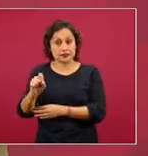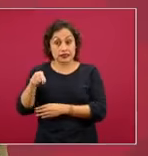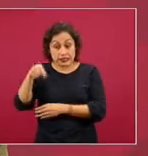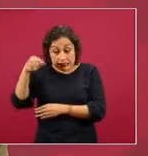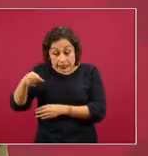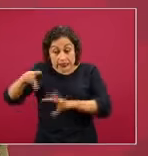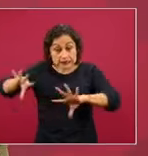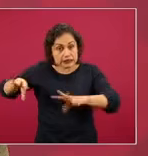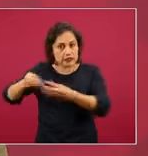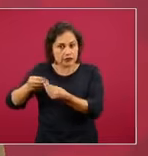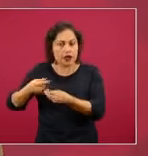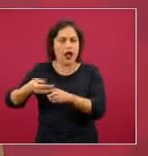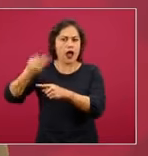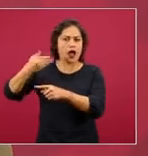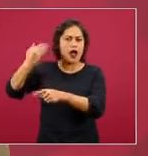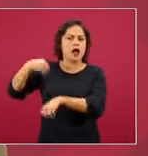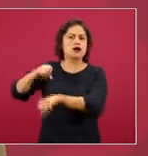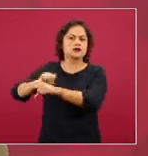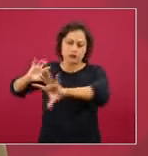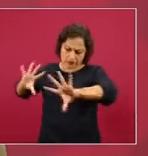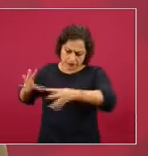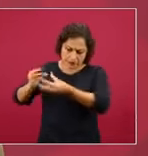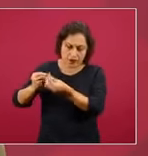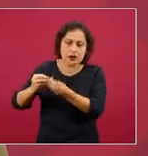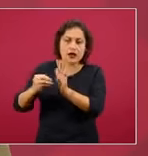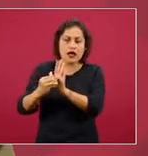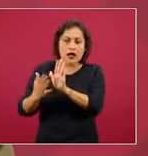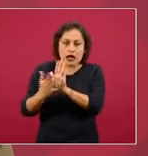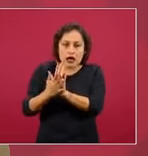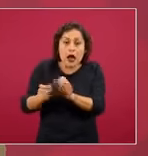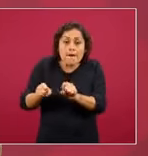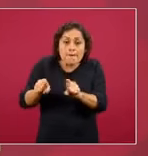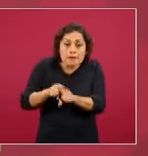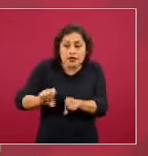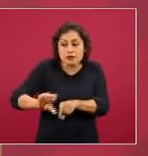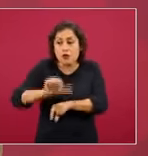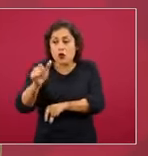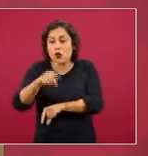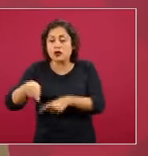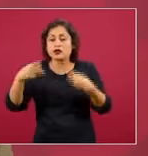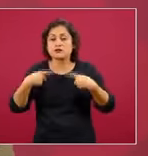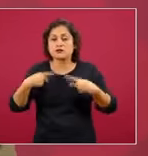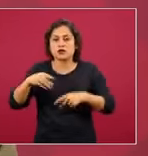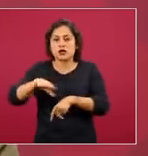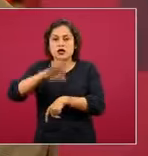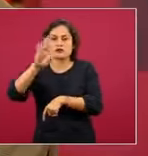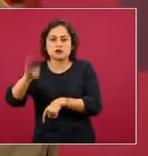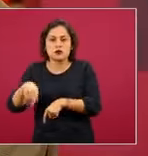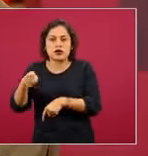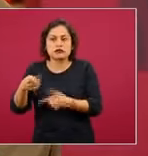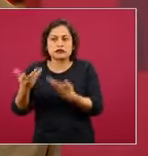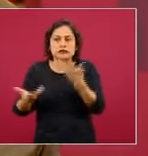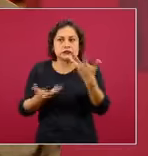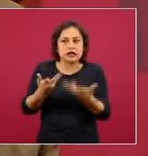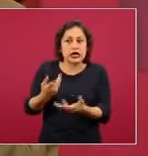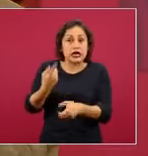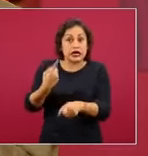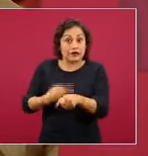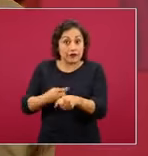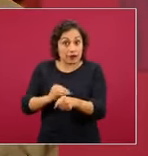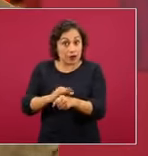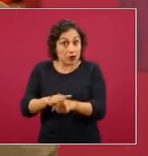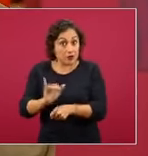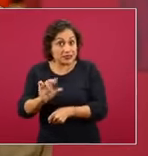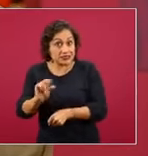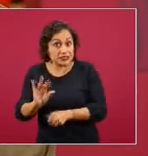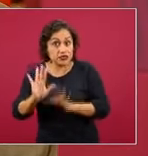hace varias semanas, aquellas muertes que tal vez no teníamos el estudio, la muestra, aquellos que no tenían muestra o aquellos